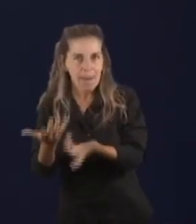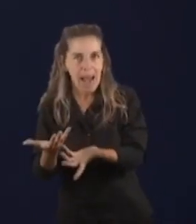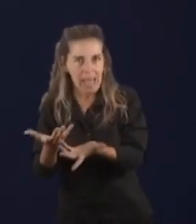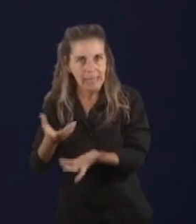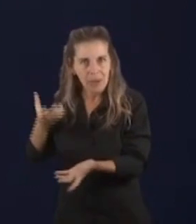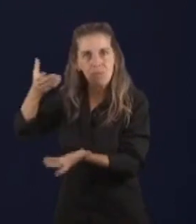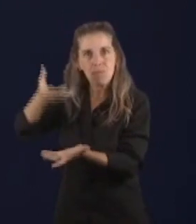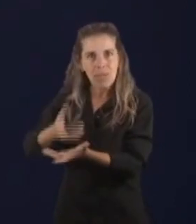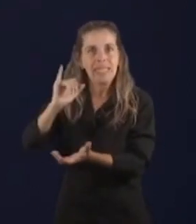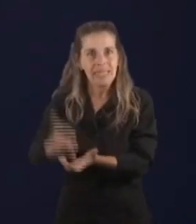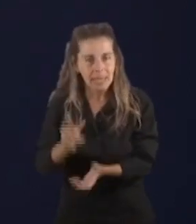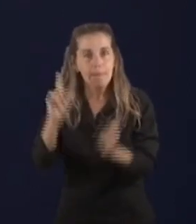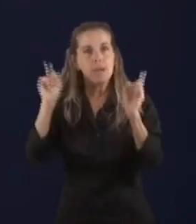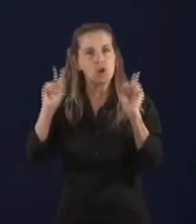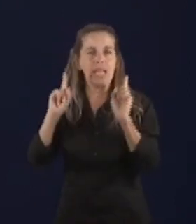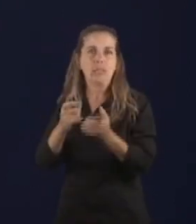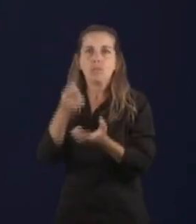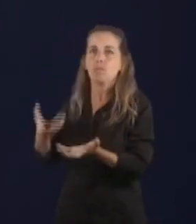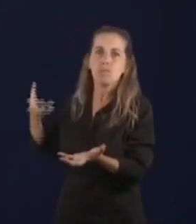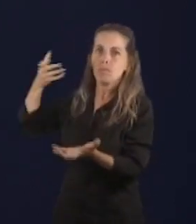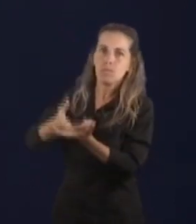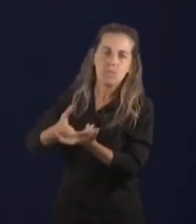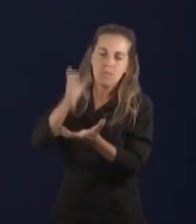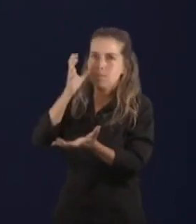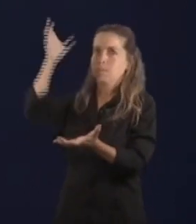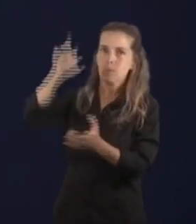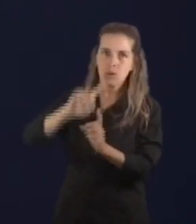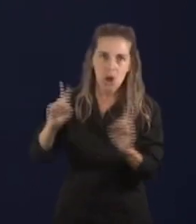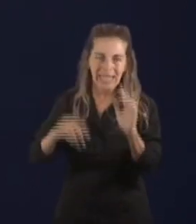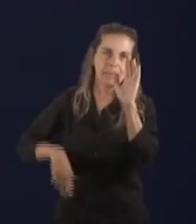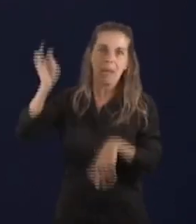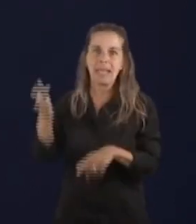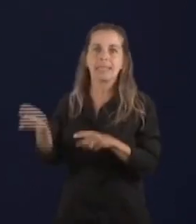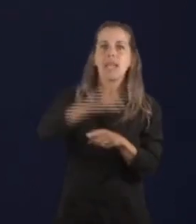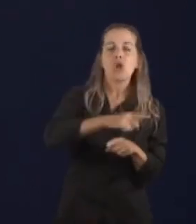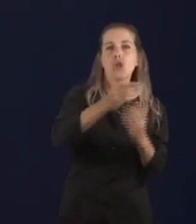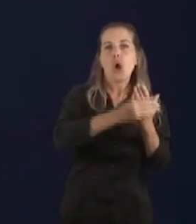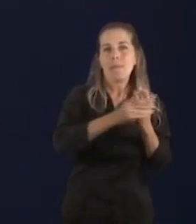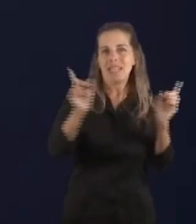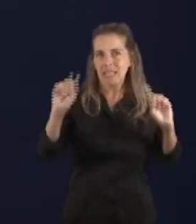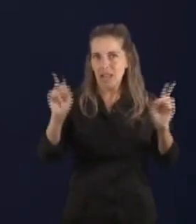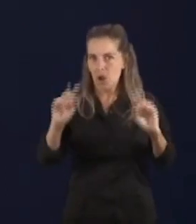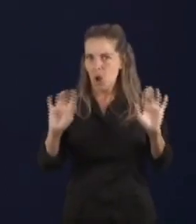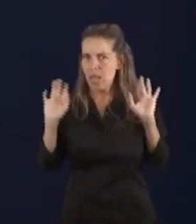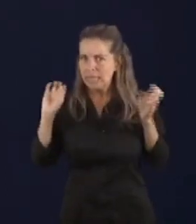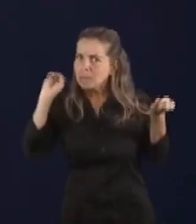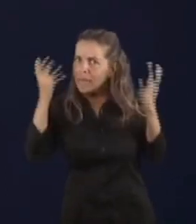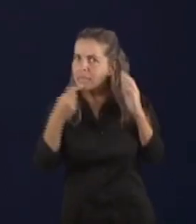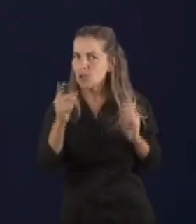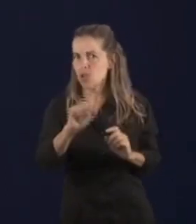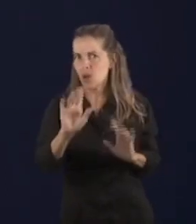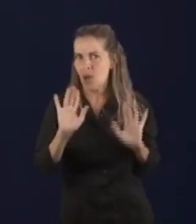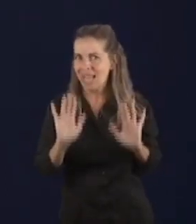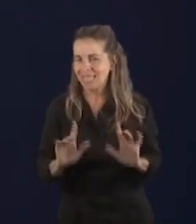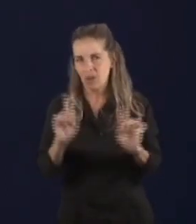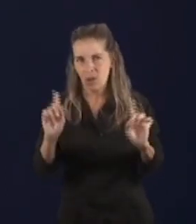fondos Pero no por eso lejos está el presidente decirle a alguien que tiene dinero dinero ilimitado Así que no